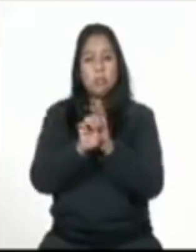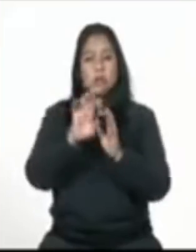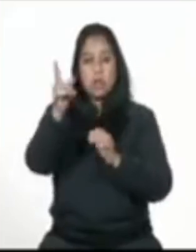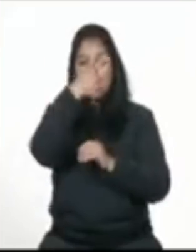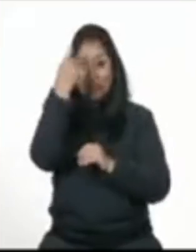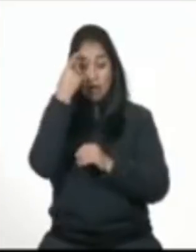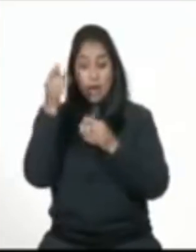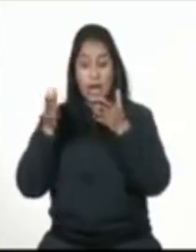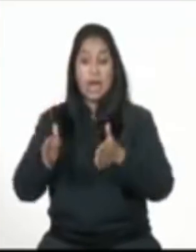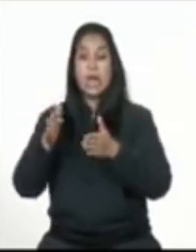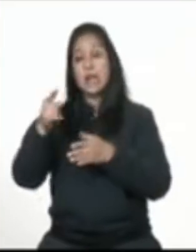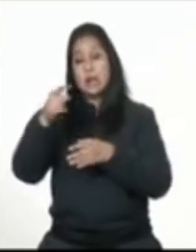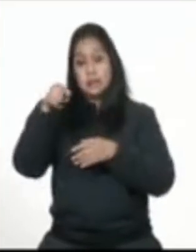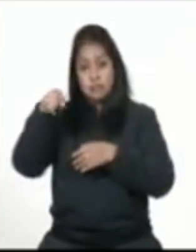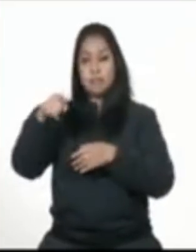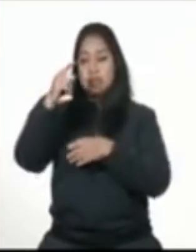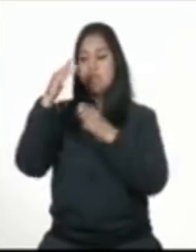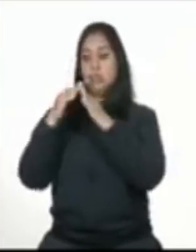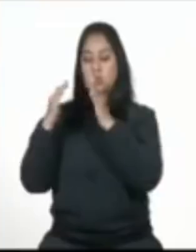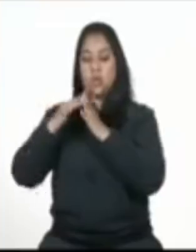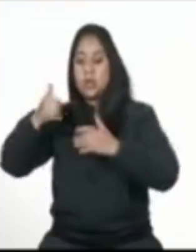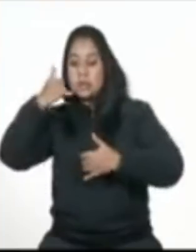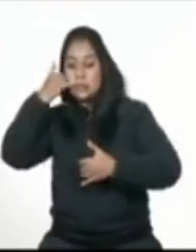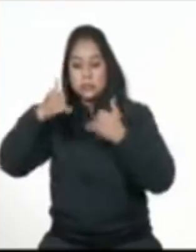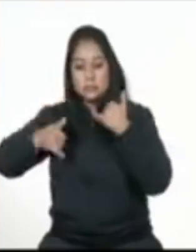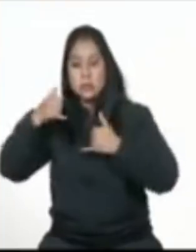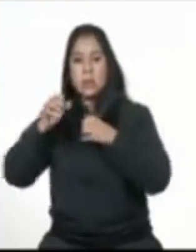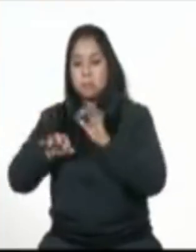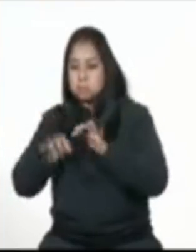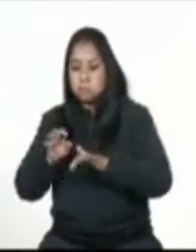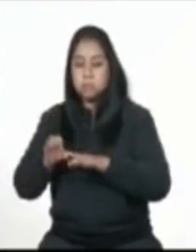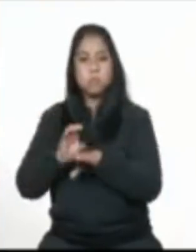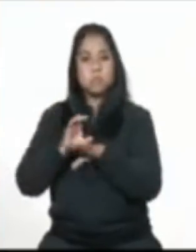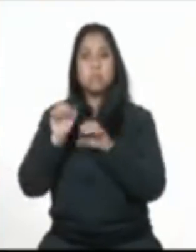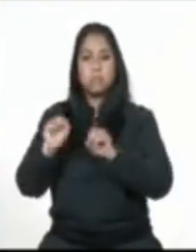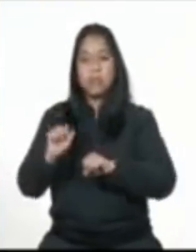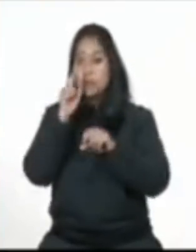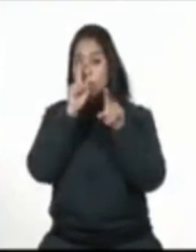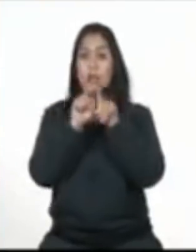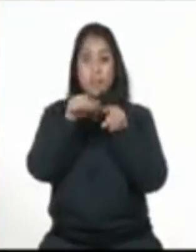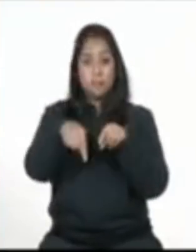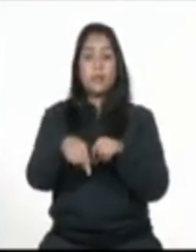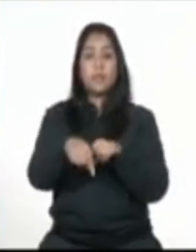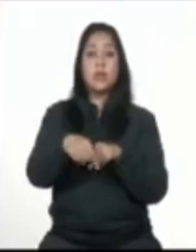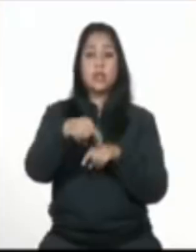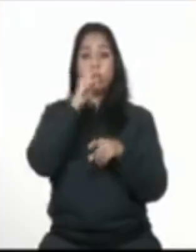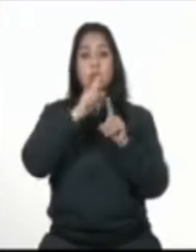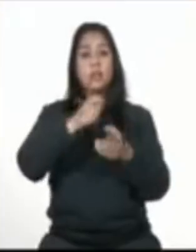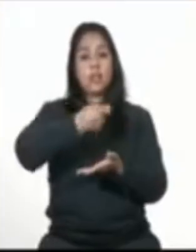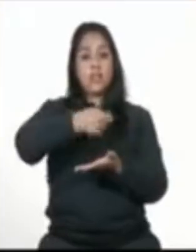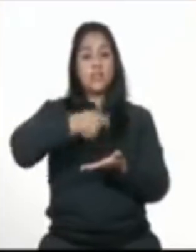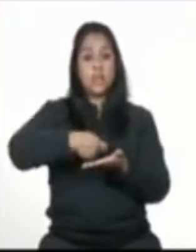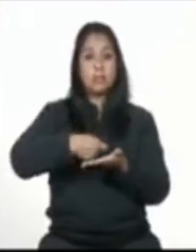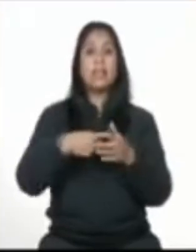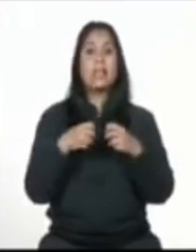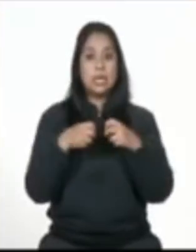desde su casa, así como ya estamos a punto de hacerlo en las instituciones gubernamentales, en donde la firma electrónica estará ya